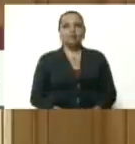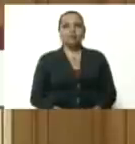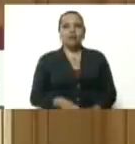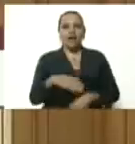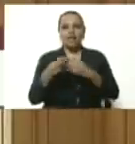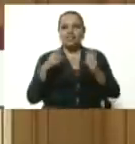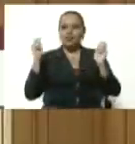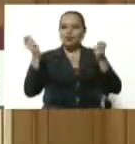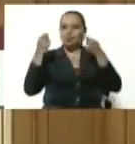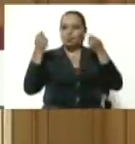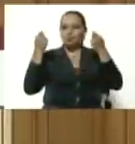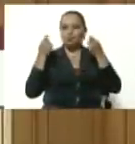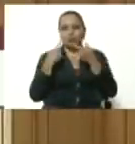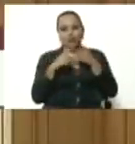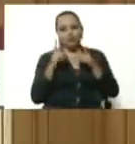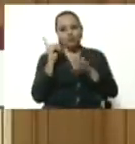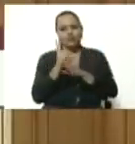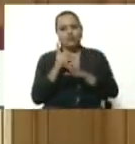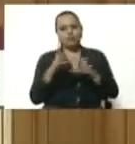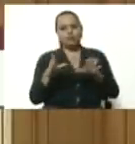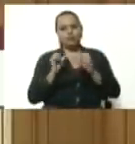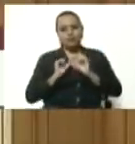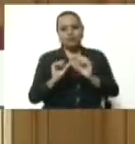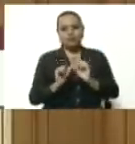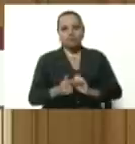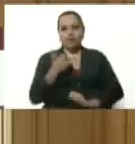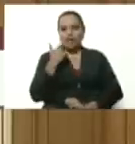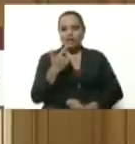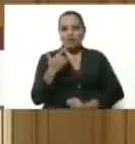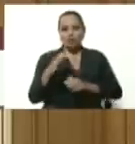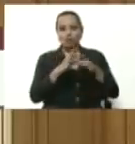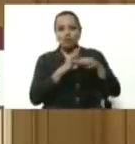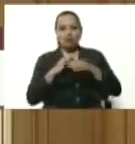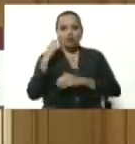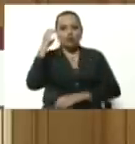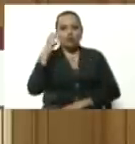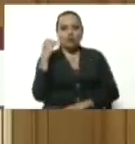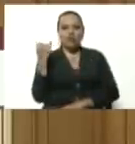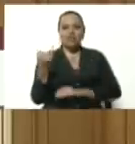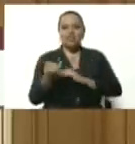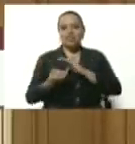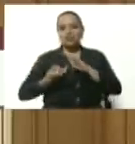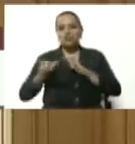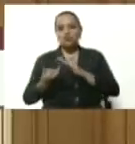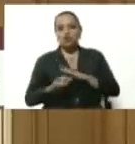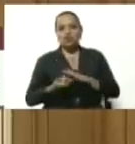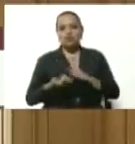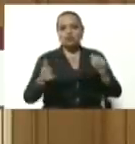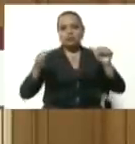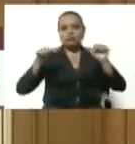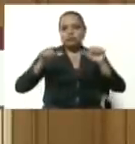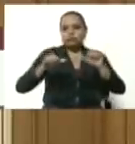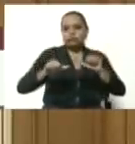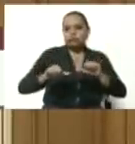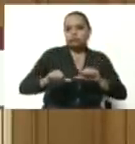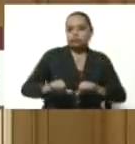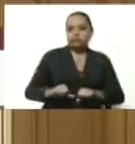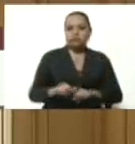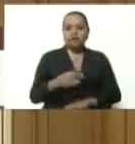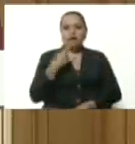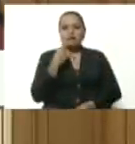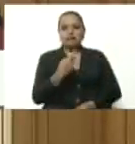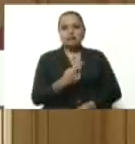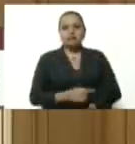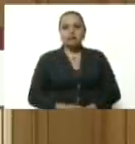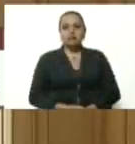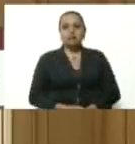bueno, aprovechado. Él dice, la Unión Europea es una institución en decadencia. Y dice,